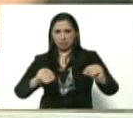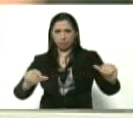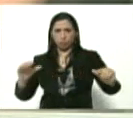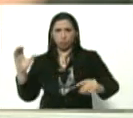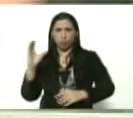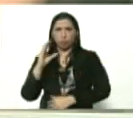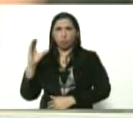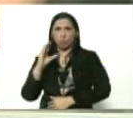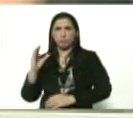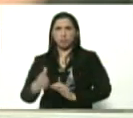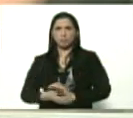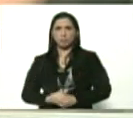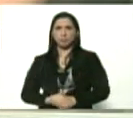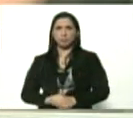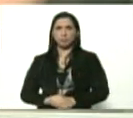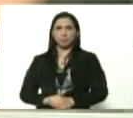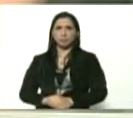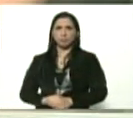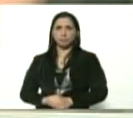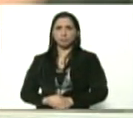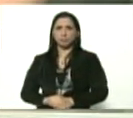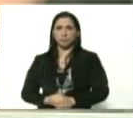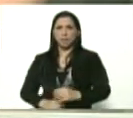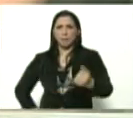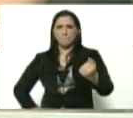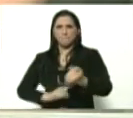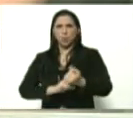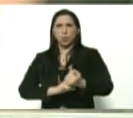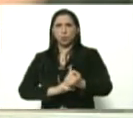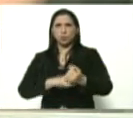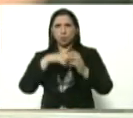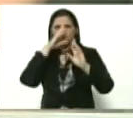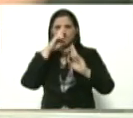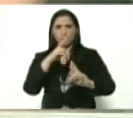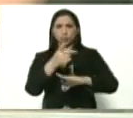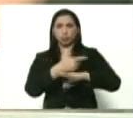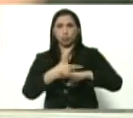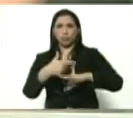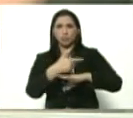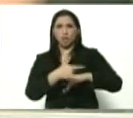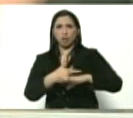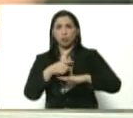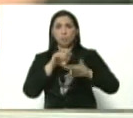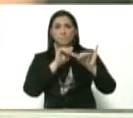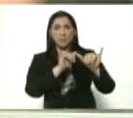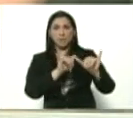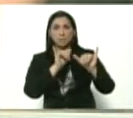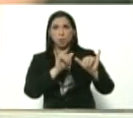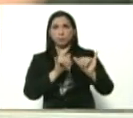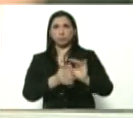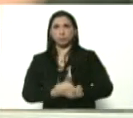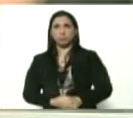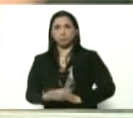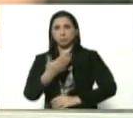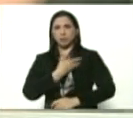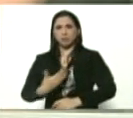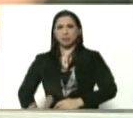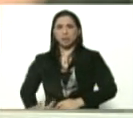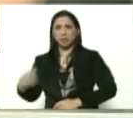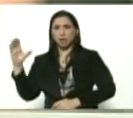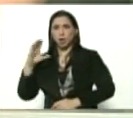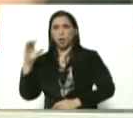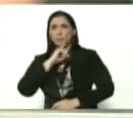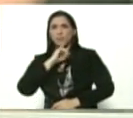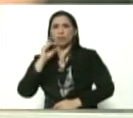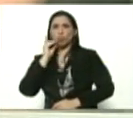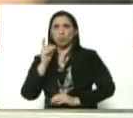colombiano, bajo el apoyo y el amparo del gobierno y del propio presidente de Colombia, Iván